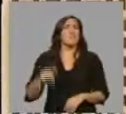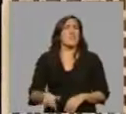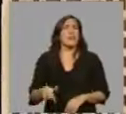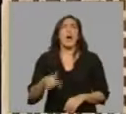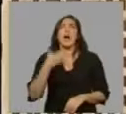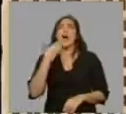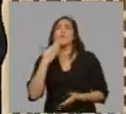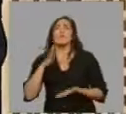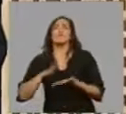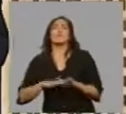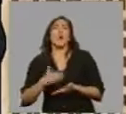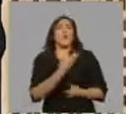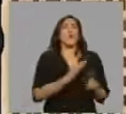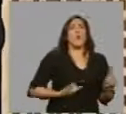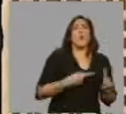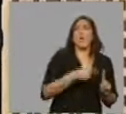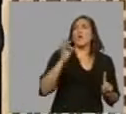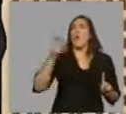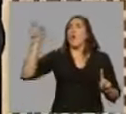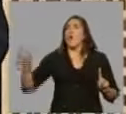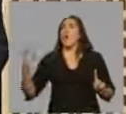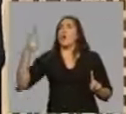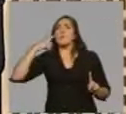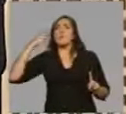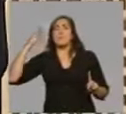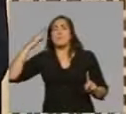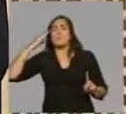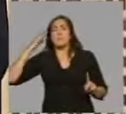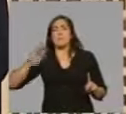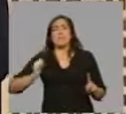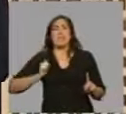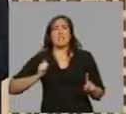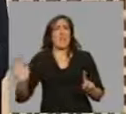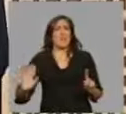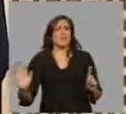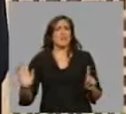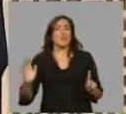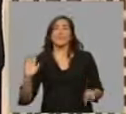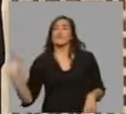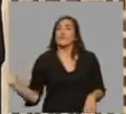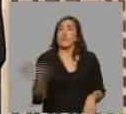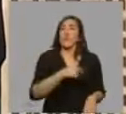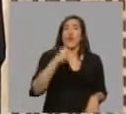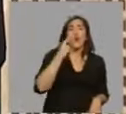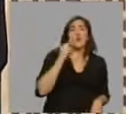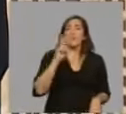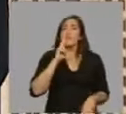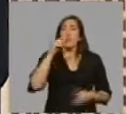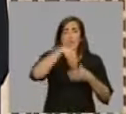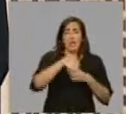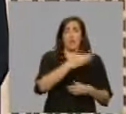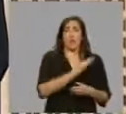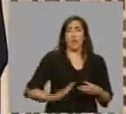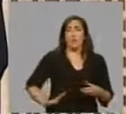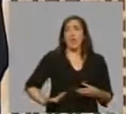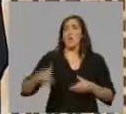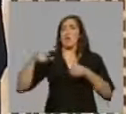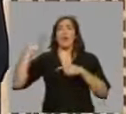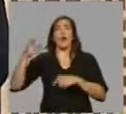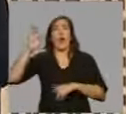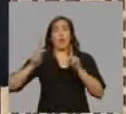ni del gobierno ni de un militar en particular, porque en definitiva todos los hombres y mujeres del gobierno, uniformados